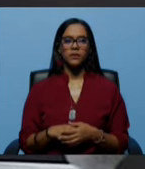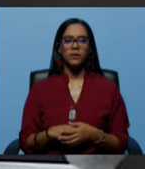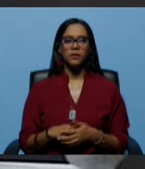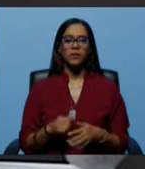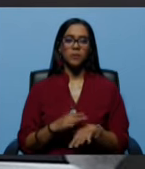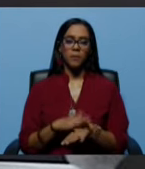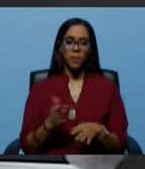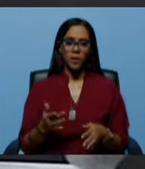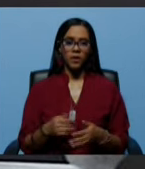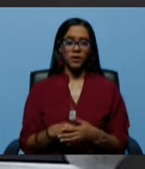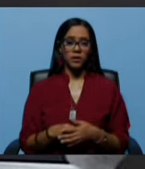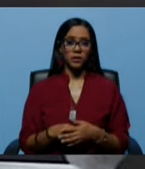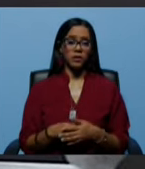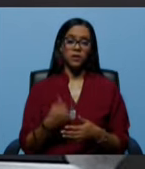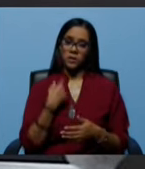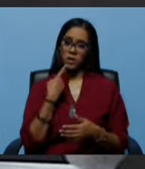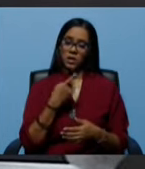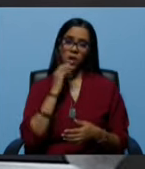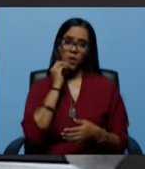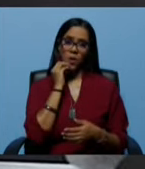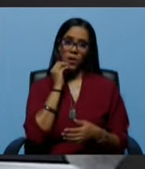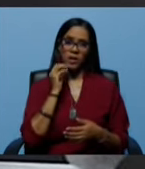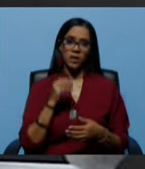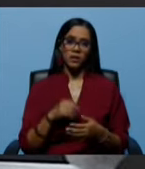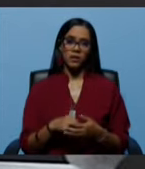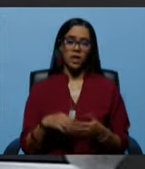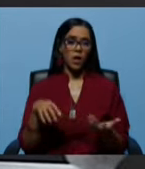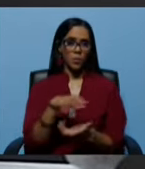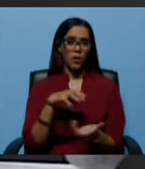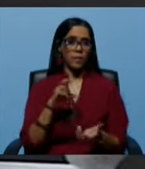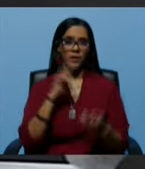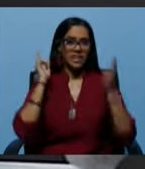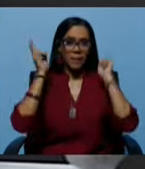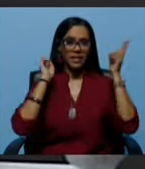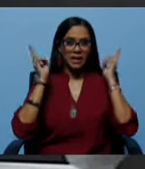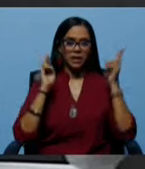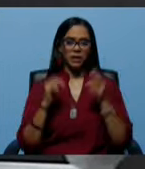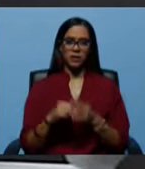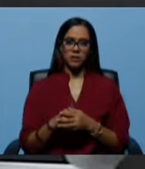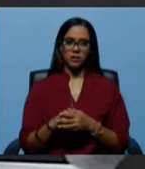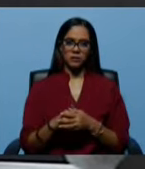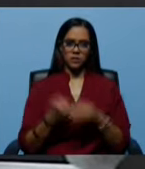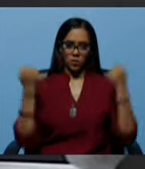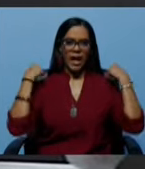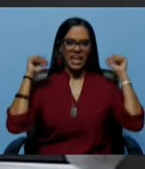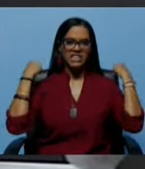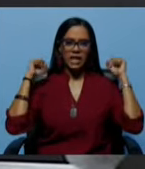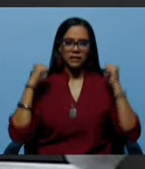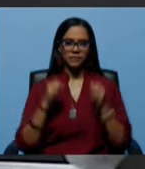Porque yo se lo dije a los jóvenes, el problema no es ser pendejo, sino ejercer.